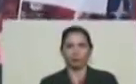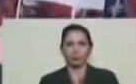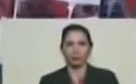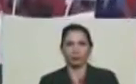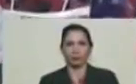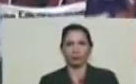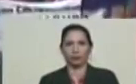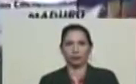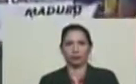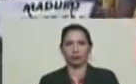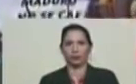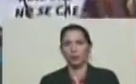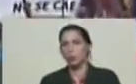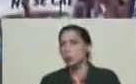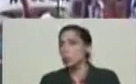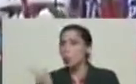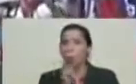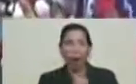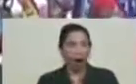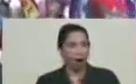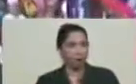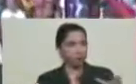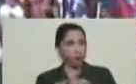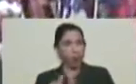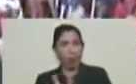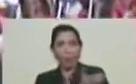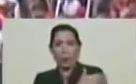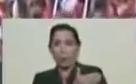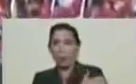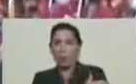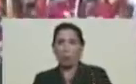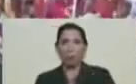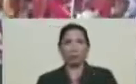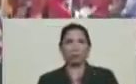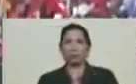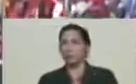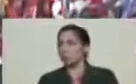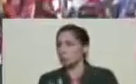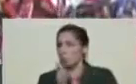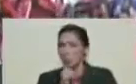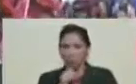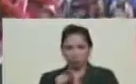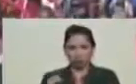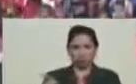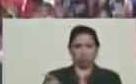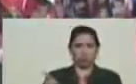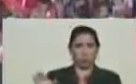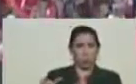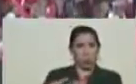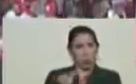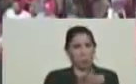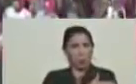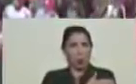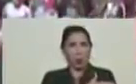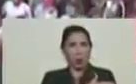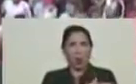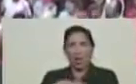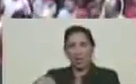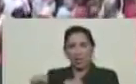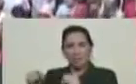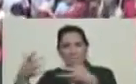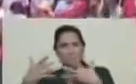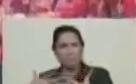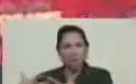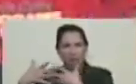no va a haber burguesía, no va a haber oligarquía, no va a haber imperio